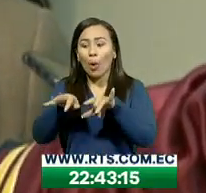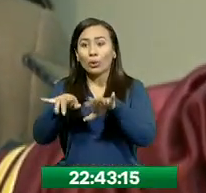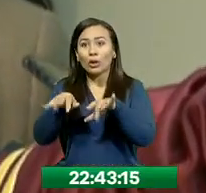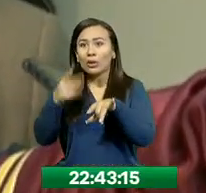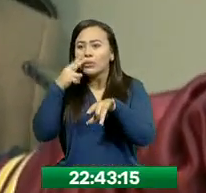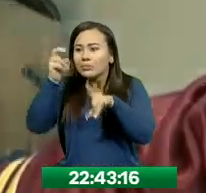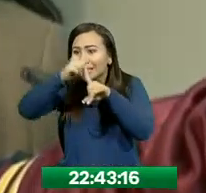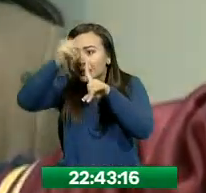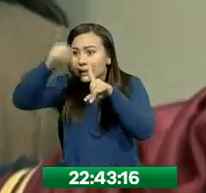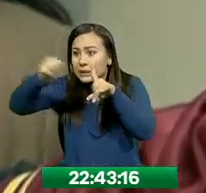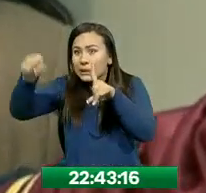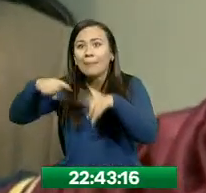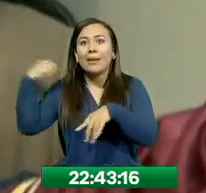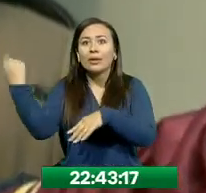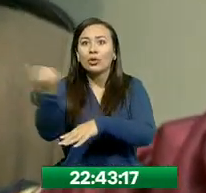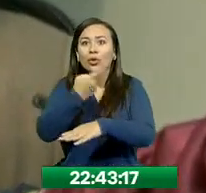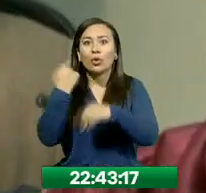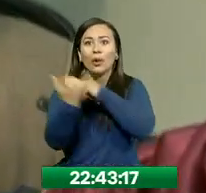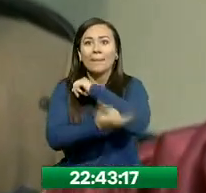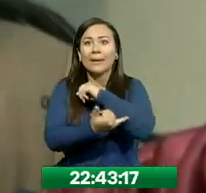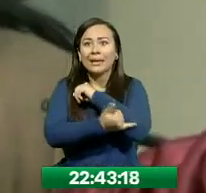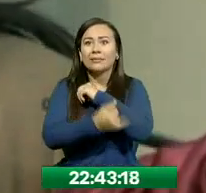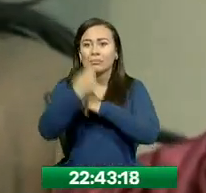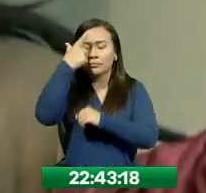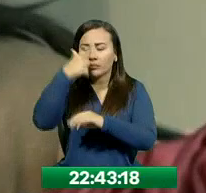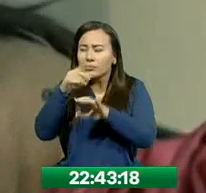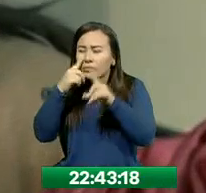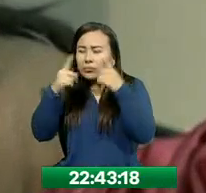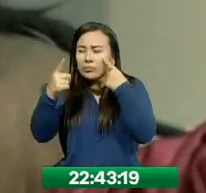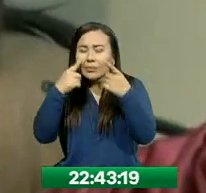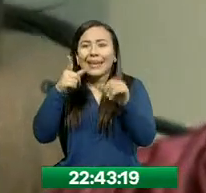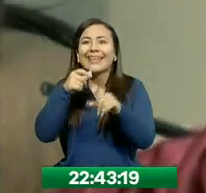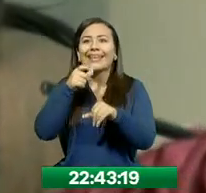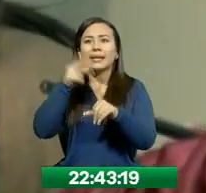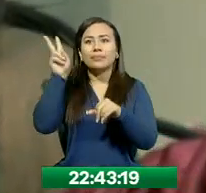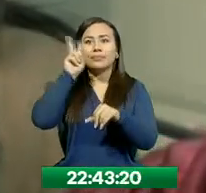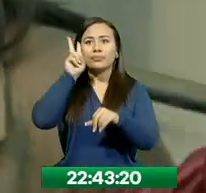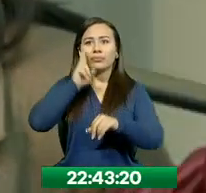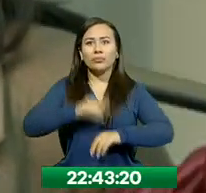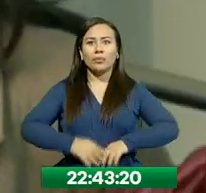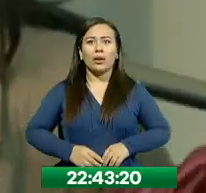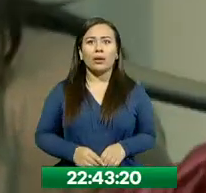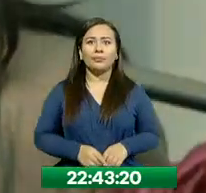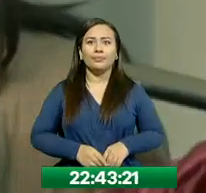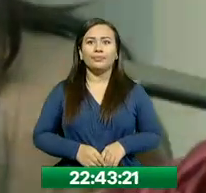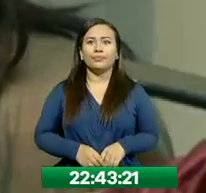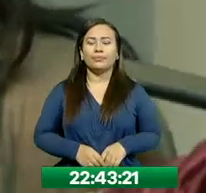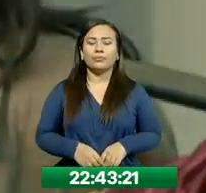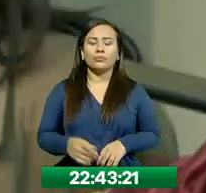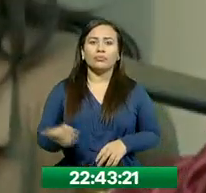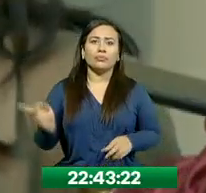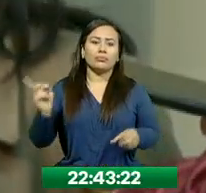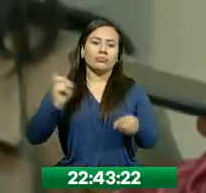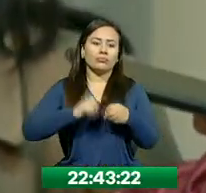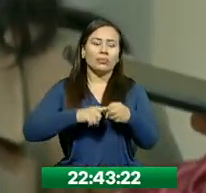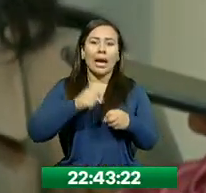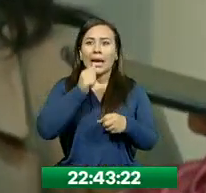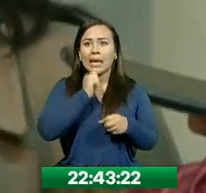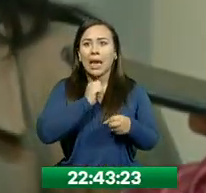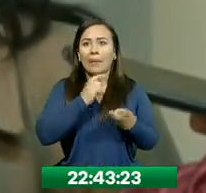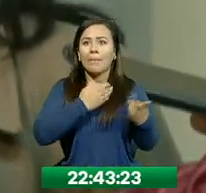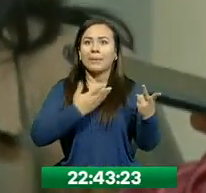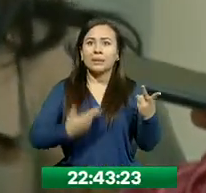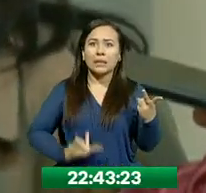de seguridad del país, que habrían estado siendo vulnerados supuestamente al haberse accedido a claves tanto del